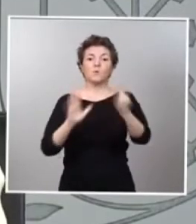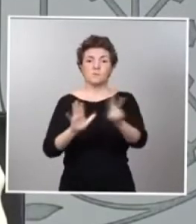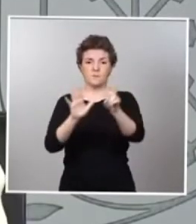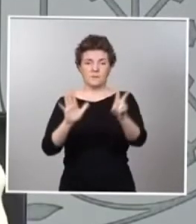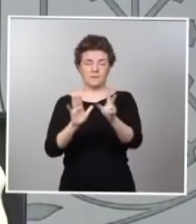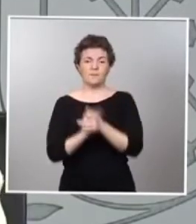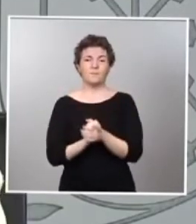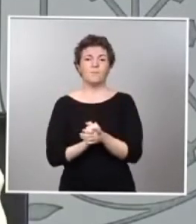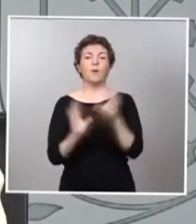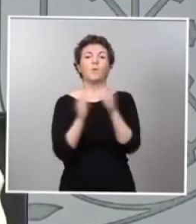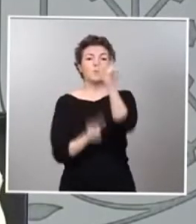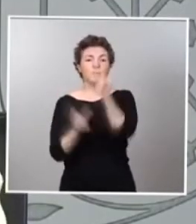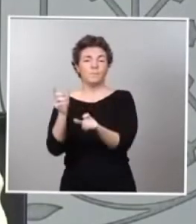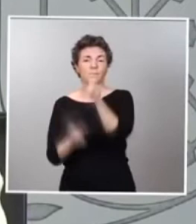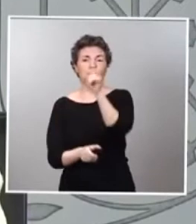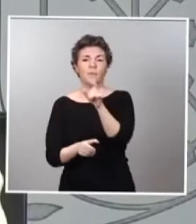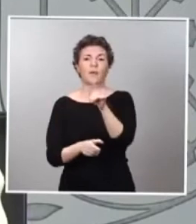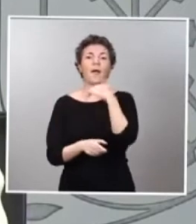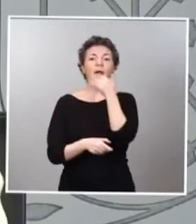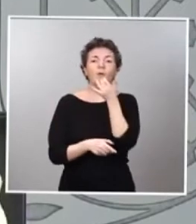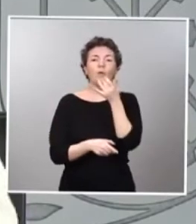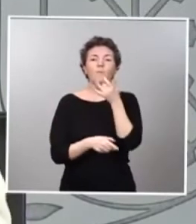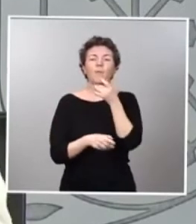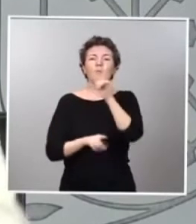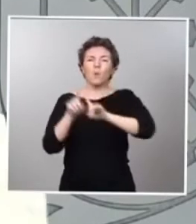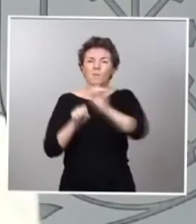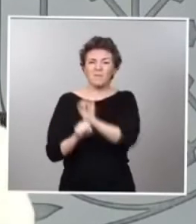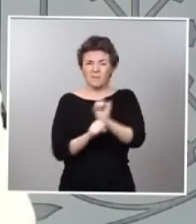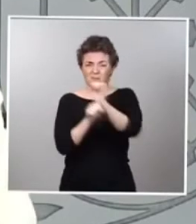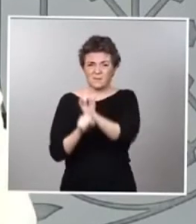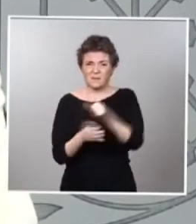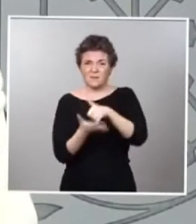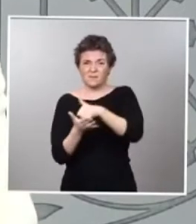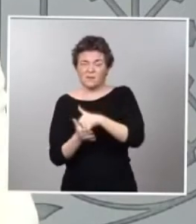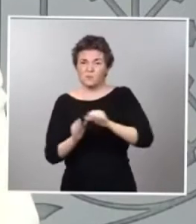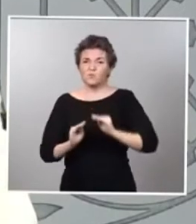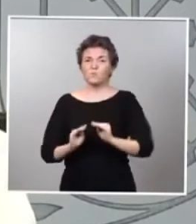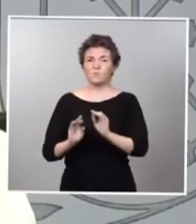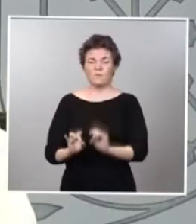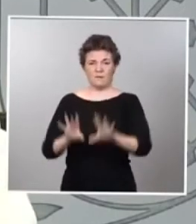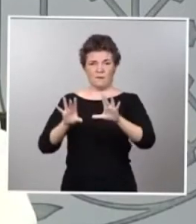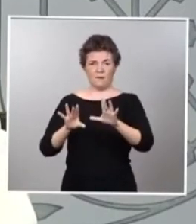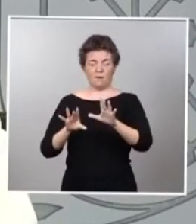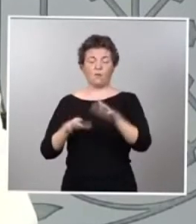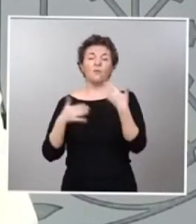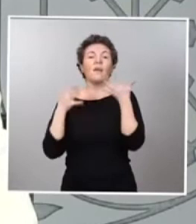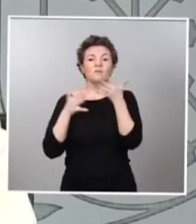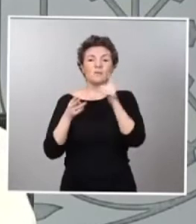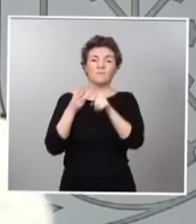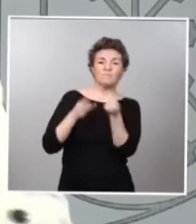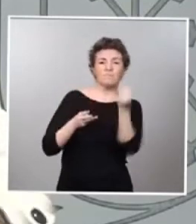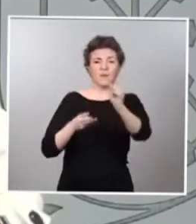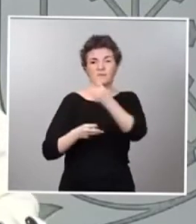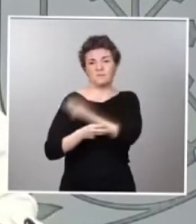de personas que tienen algún tipo de inmunosupresión algún tipo de enfermedad que por tanto aconsejan esa dosis adicional y